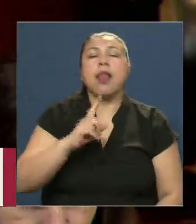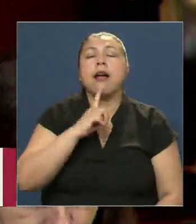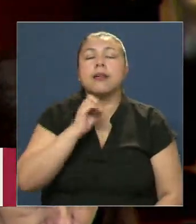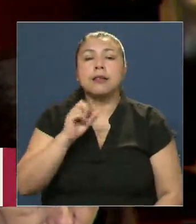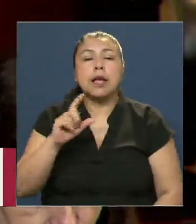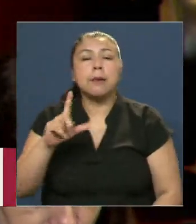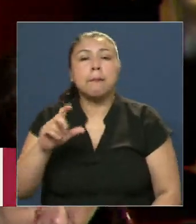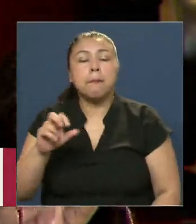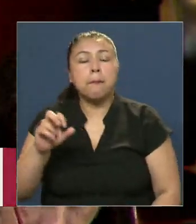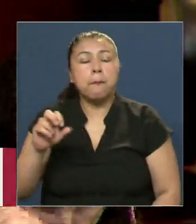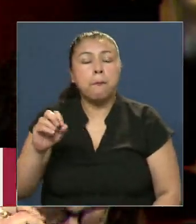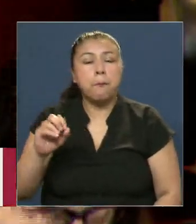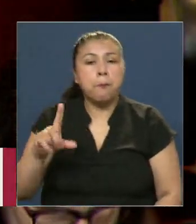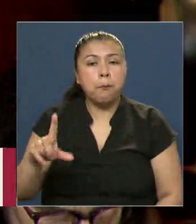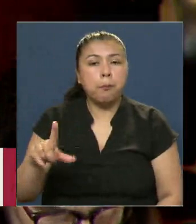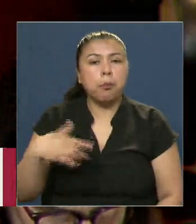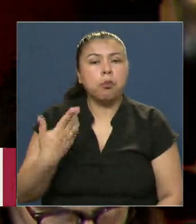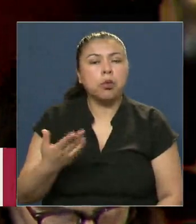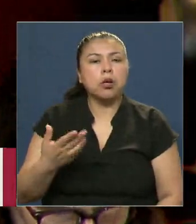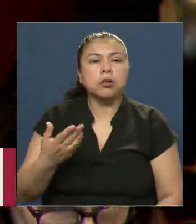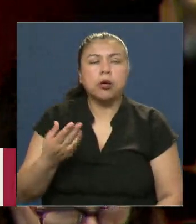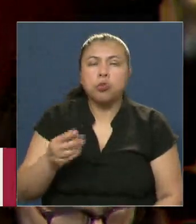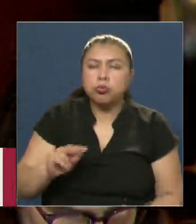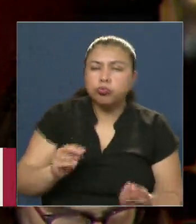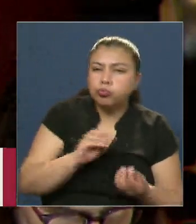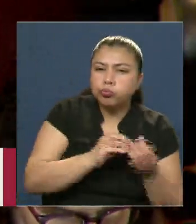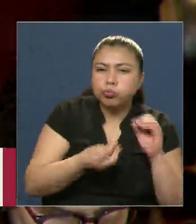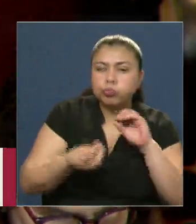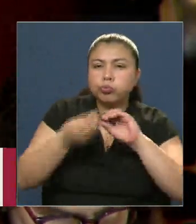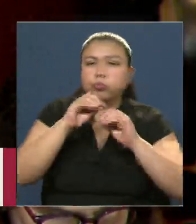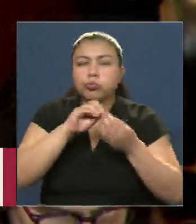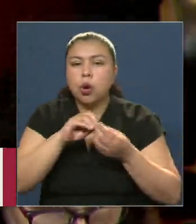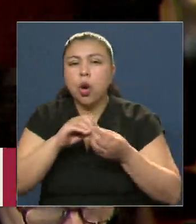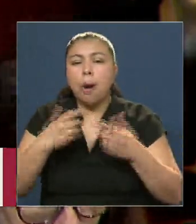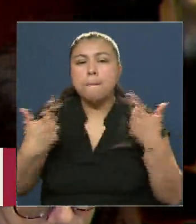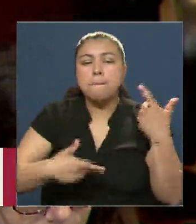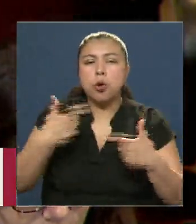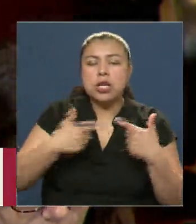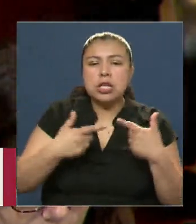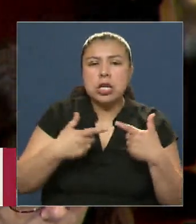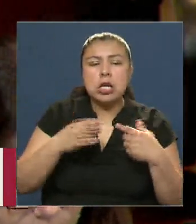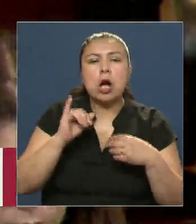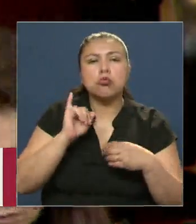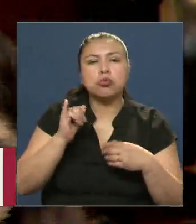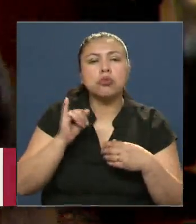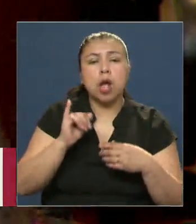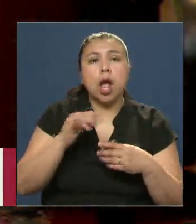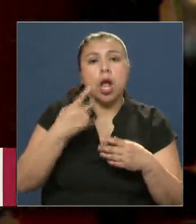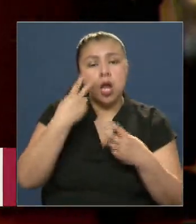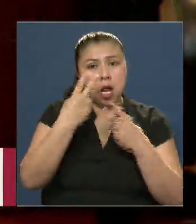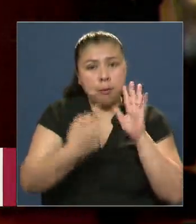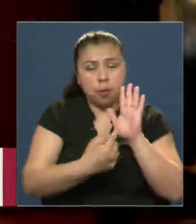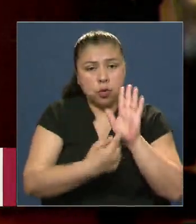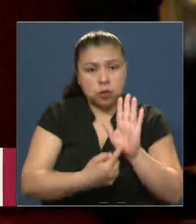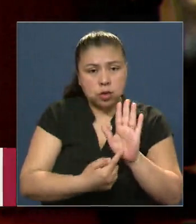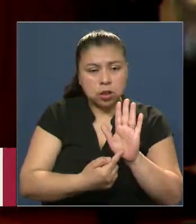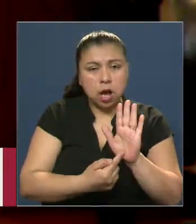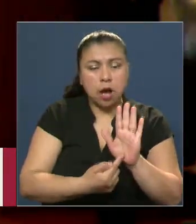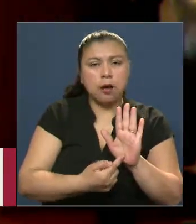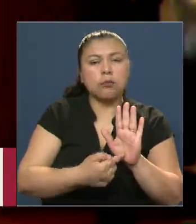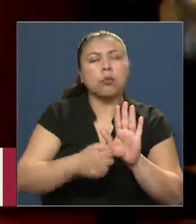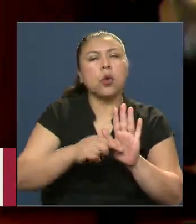así seguimos construyendo una política colaborativa y demostramos el total desprecio de Chile ante los